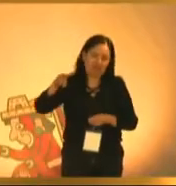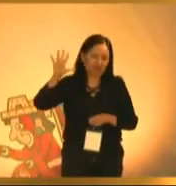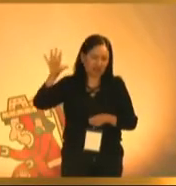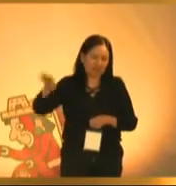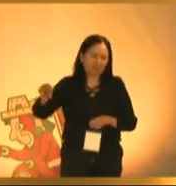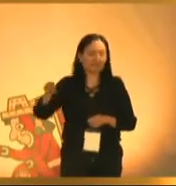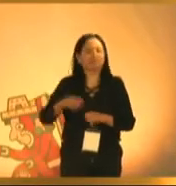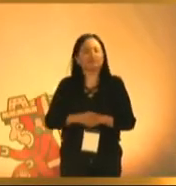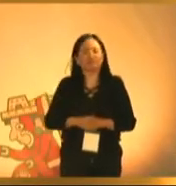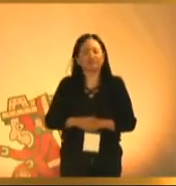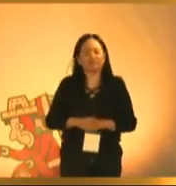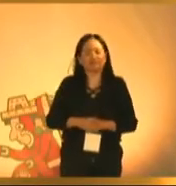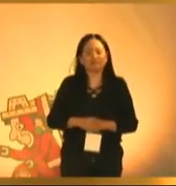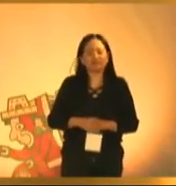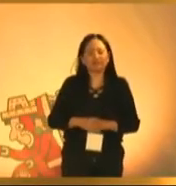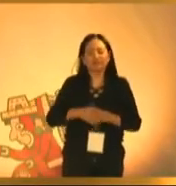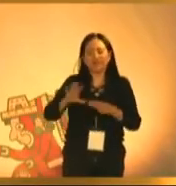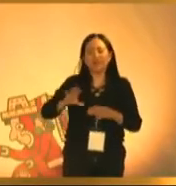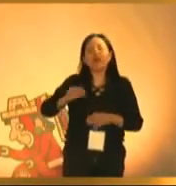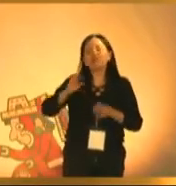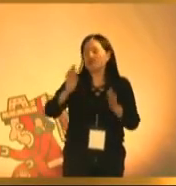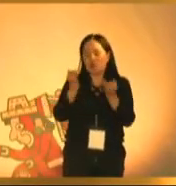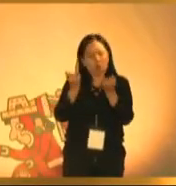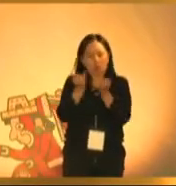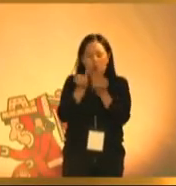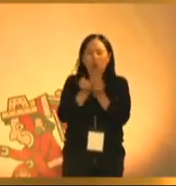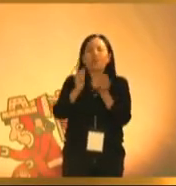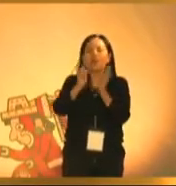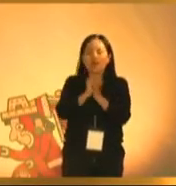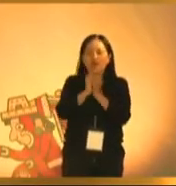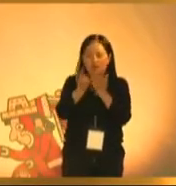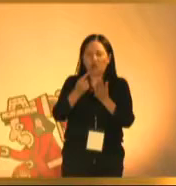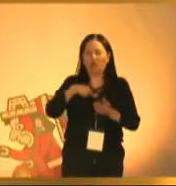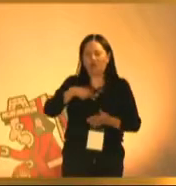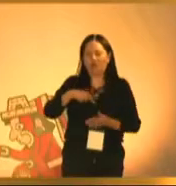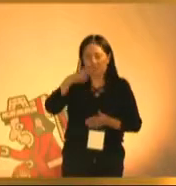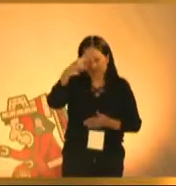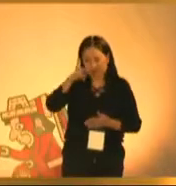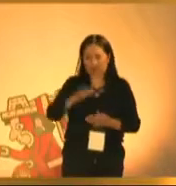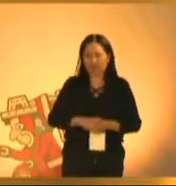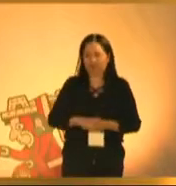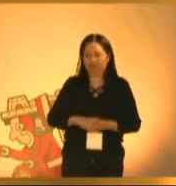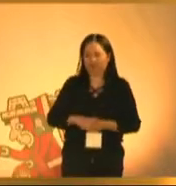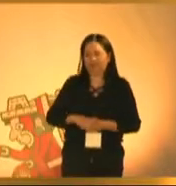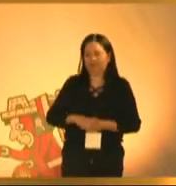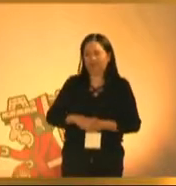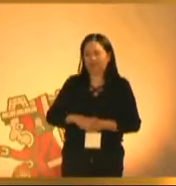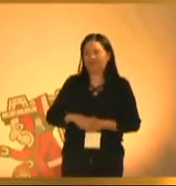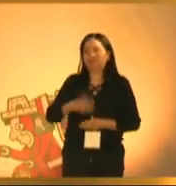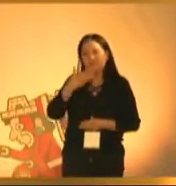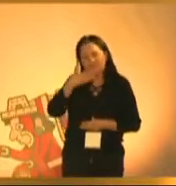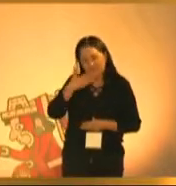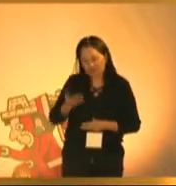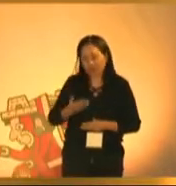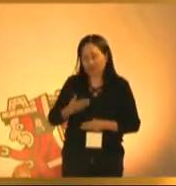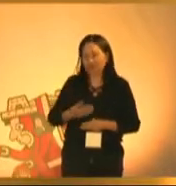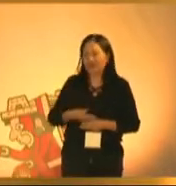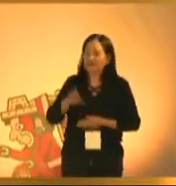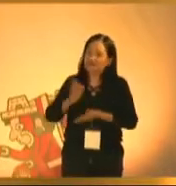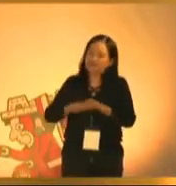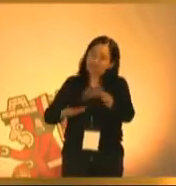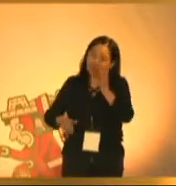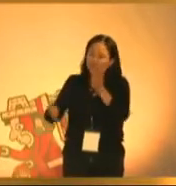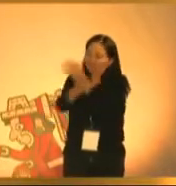la edición es mexicana también y les deseamos la mejor de las suertes que llega un